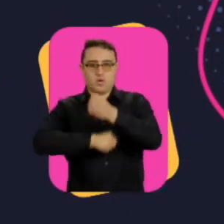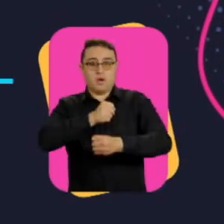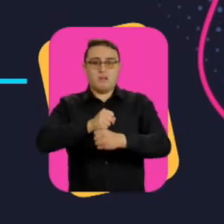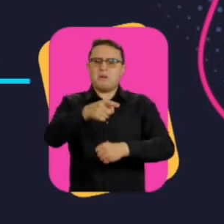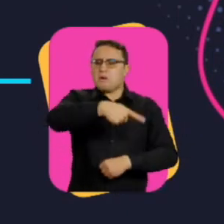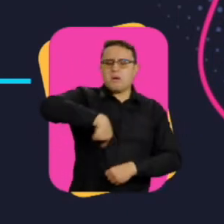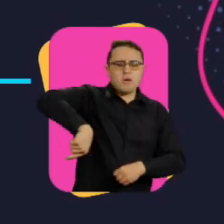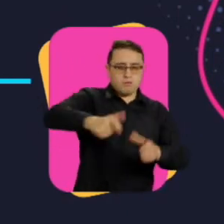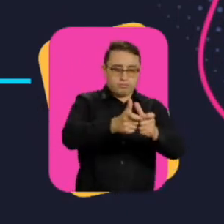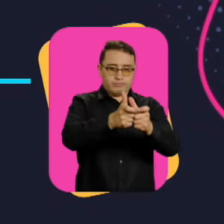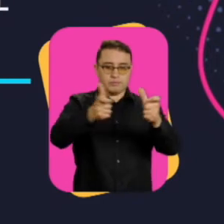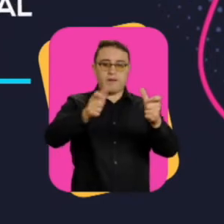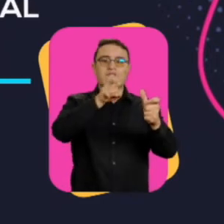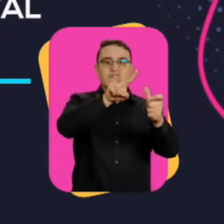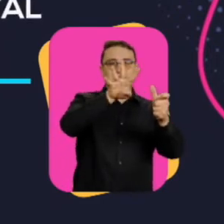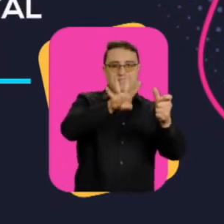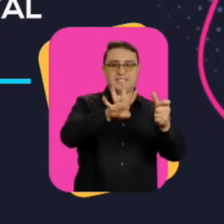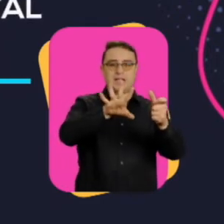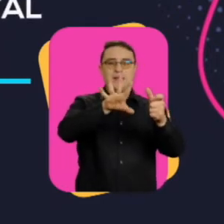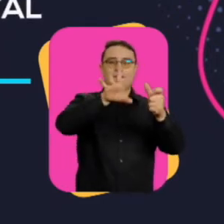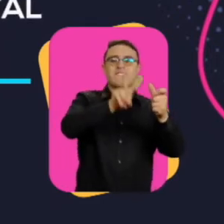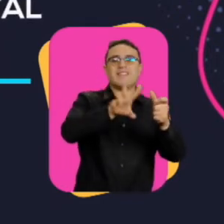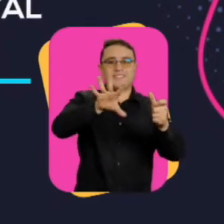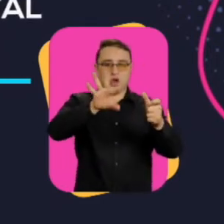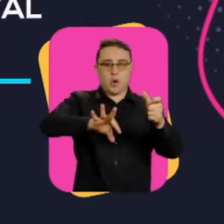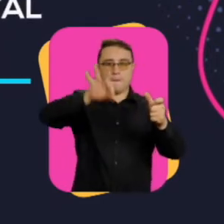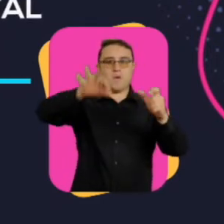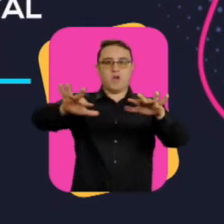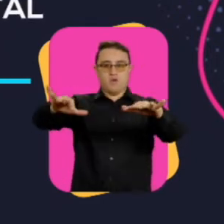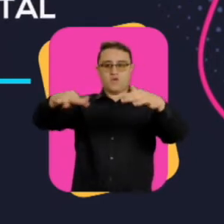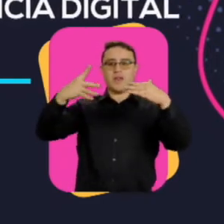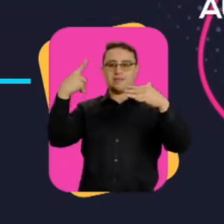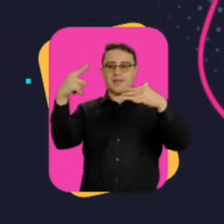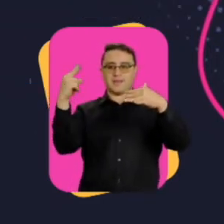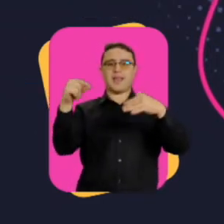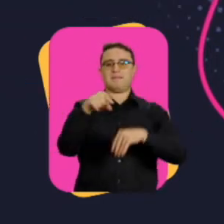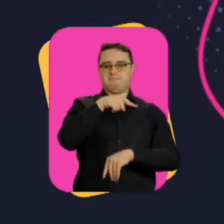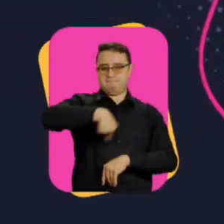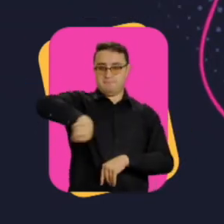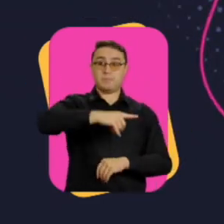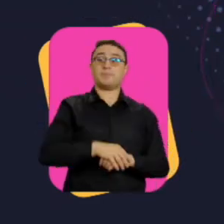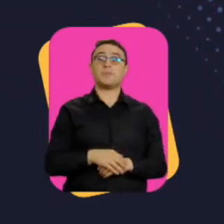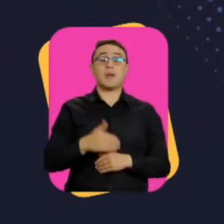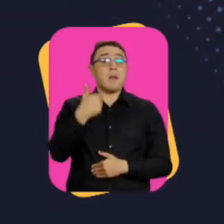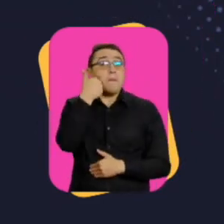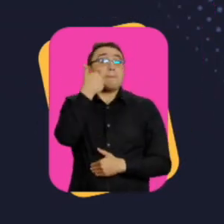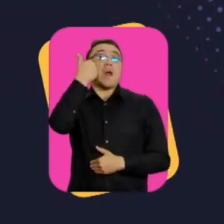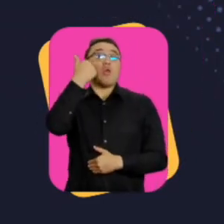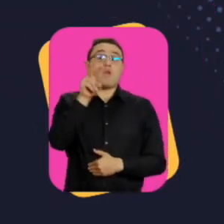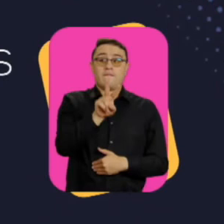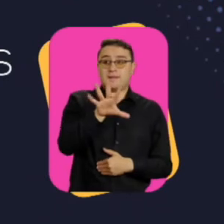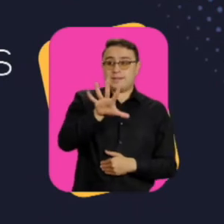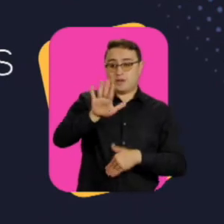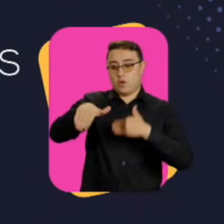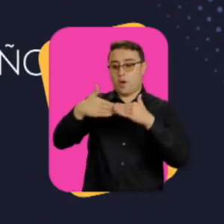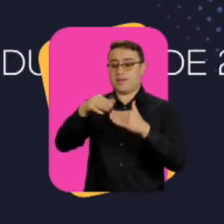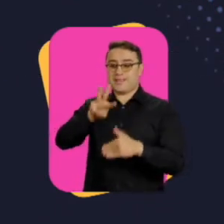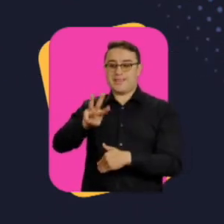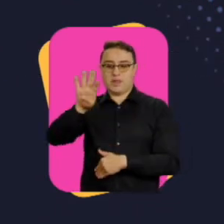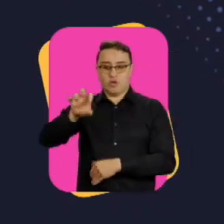corresponden al 25% de nuestra audiencia digital. Adultos de 25 a 39